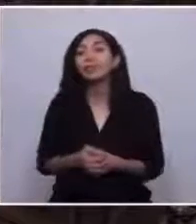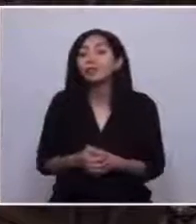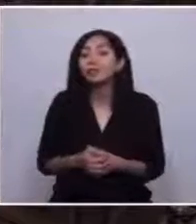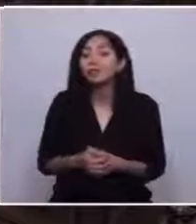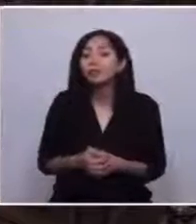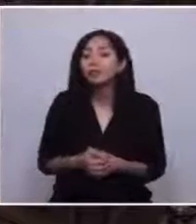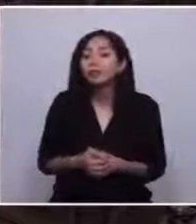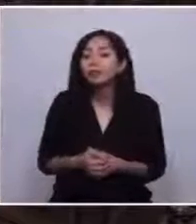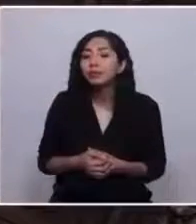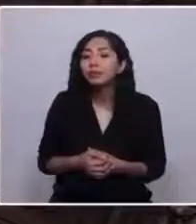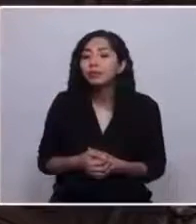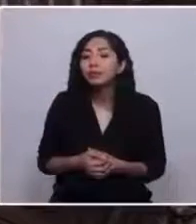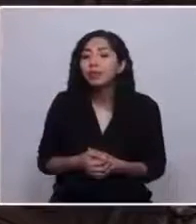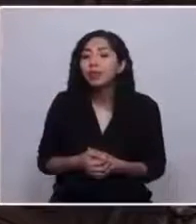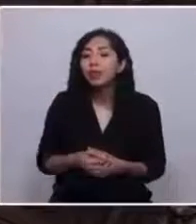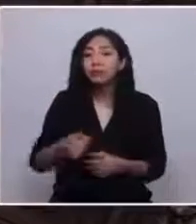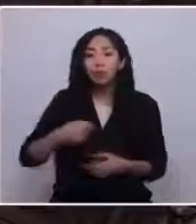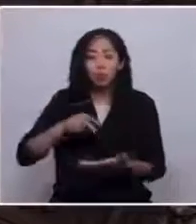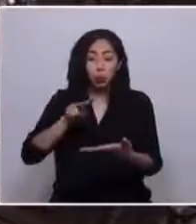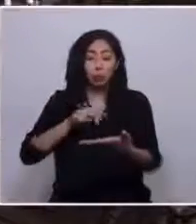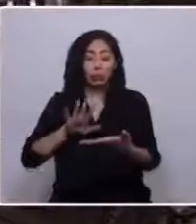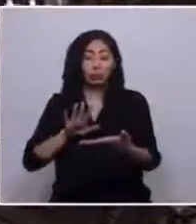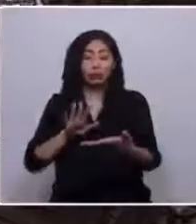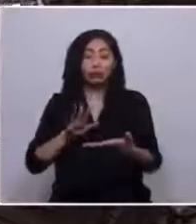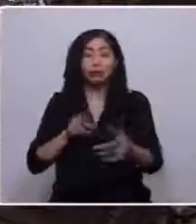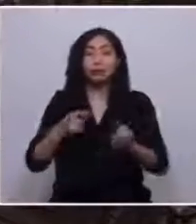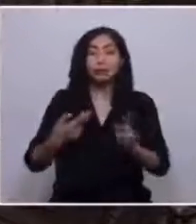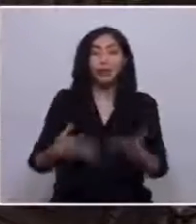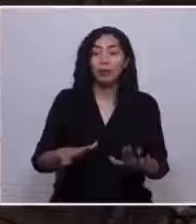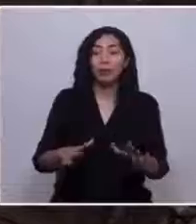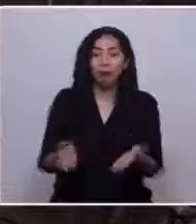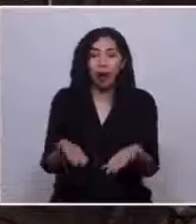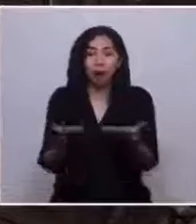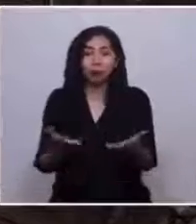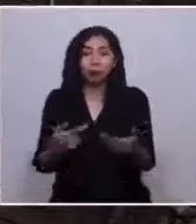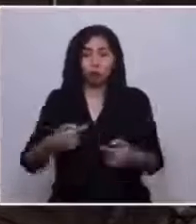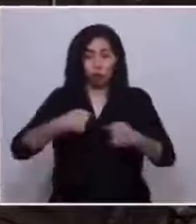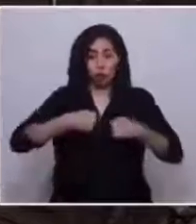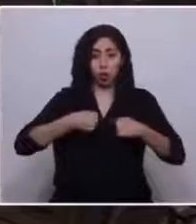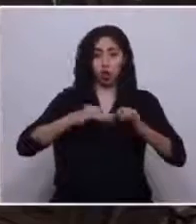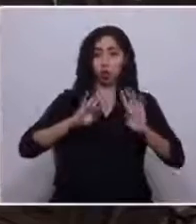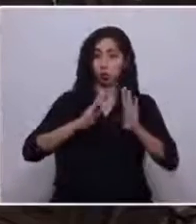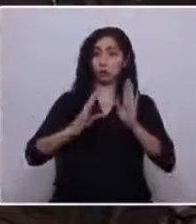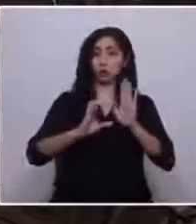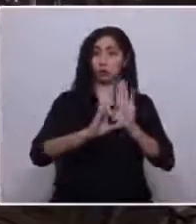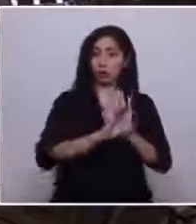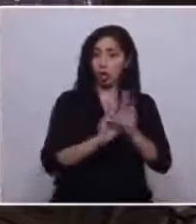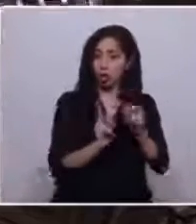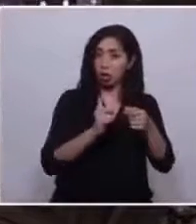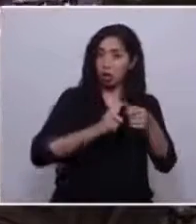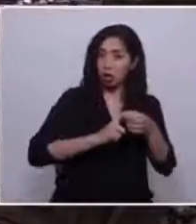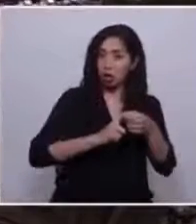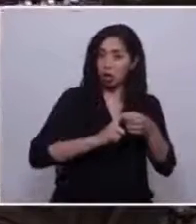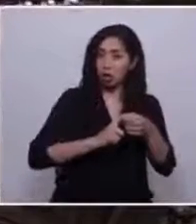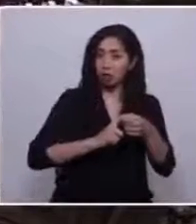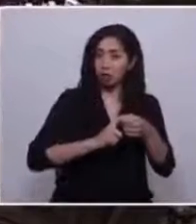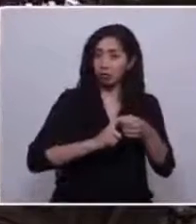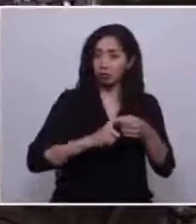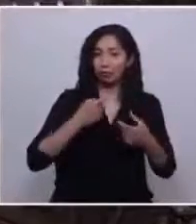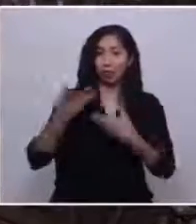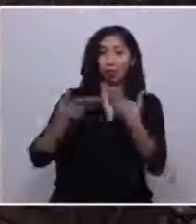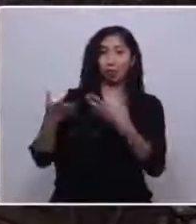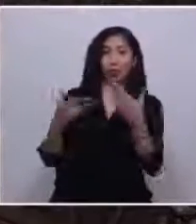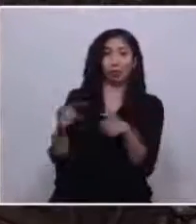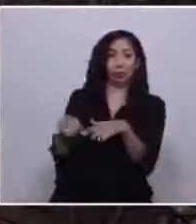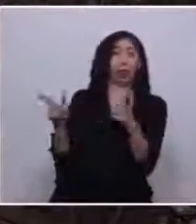Se me fue esta cuestión, aquí no me resulta, lo bajan un poco más allá. Dice, yo soy un constituyente. Extingo la tri rápido, la chucha no se le